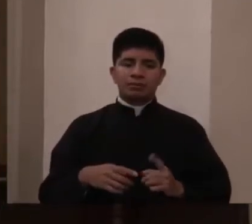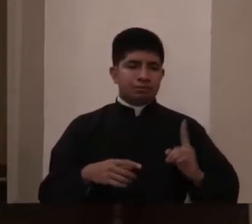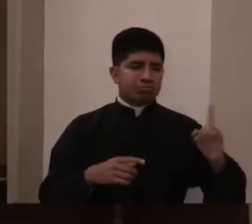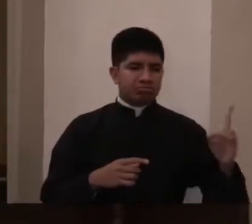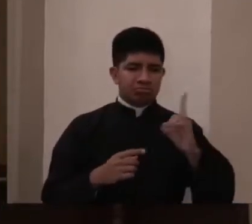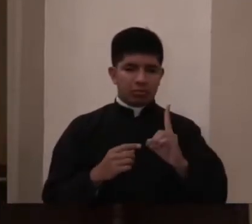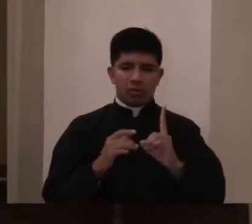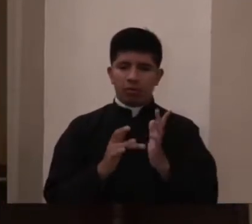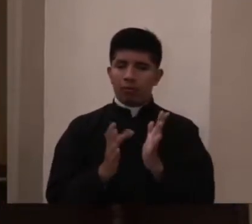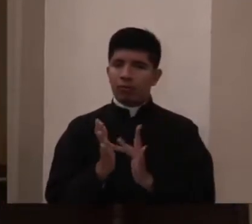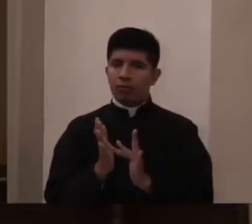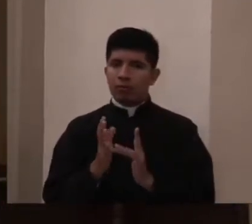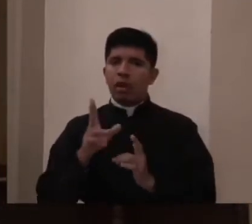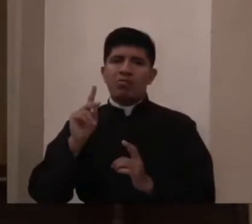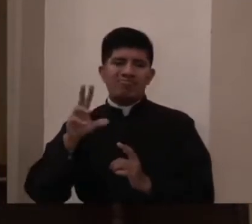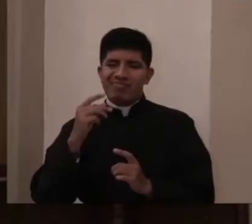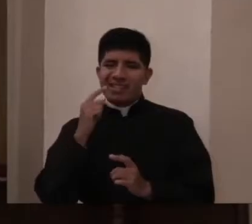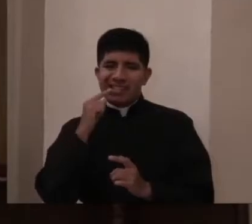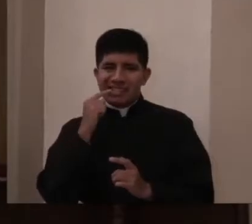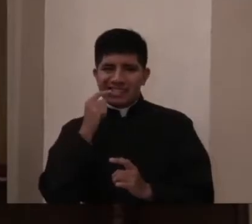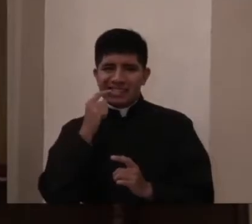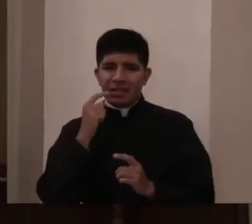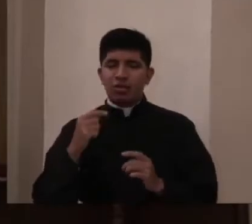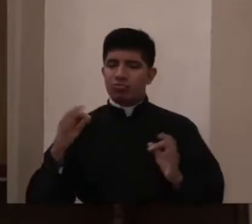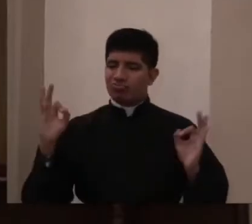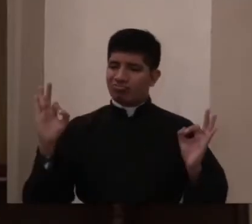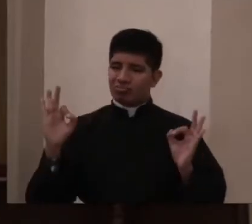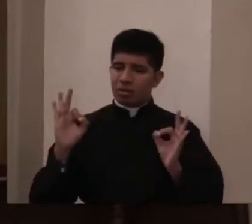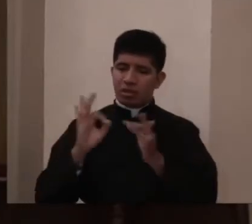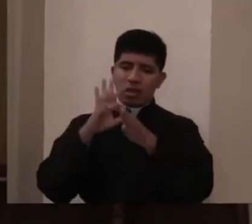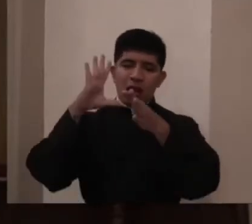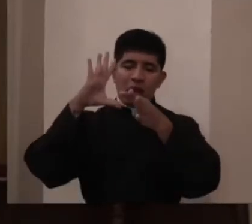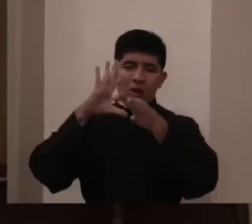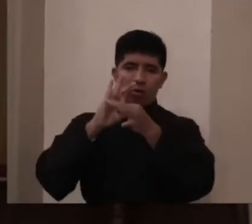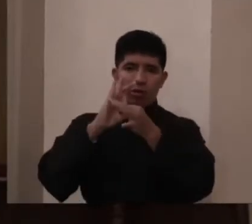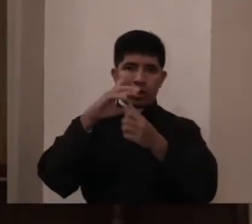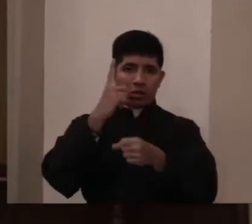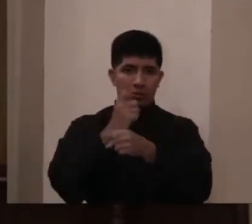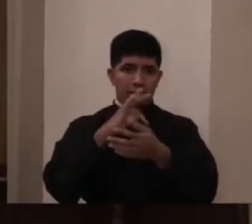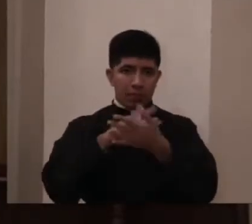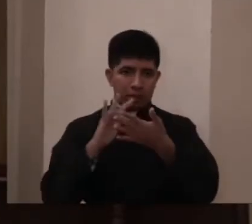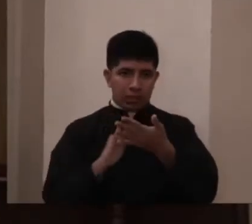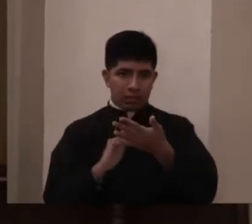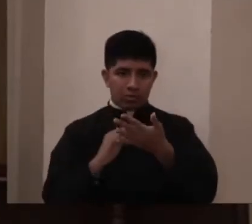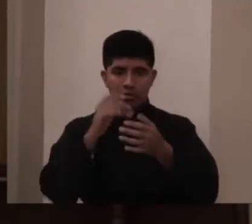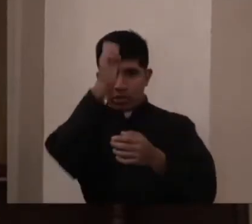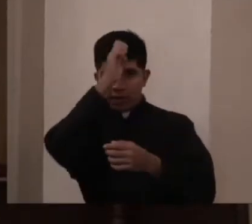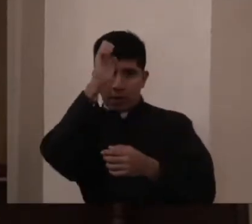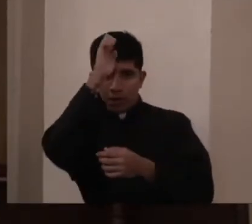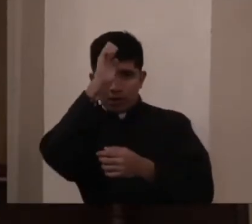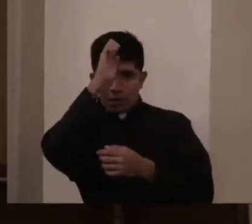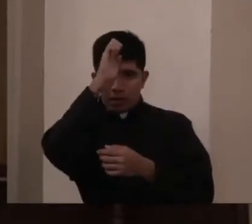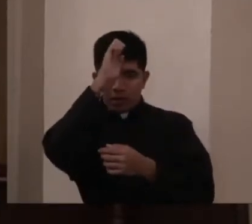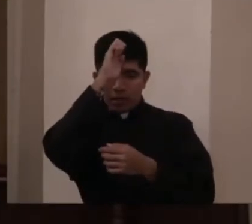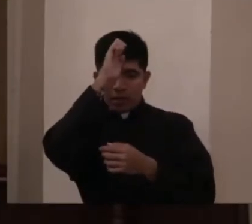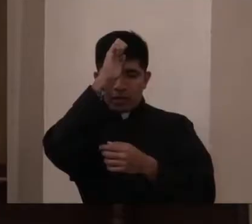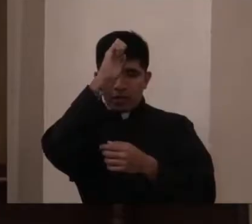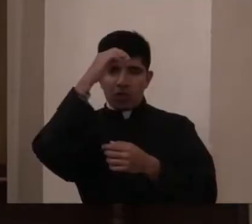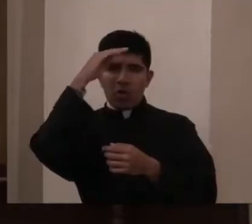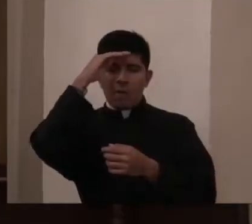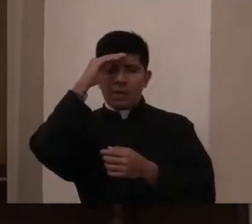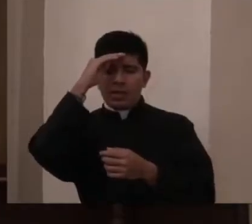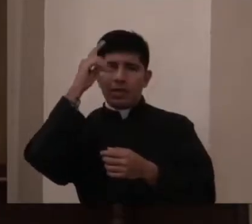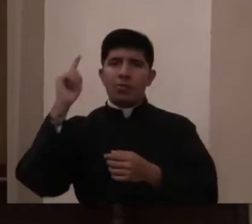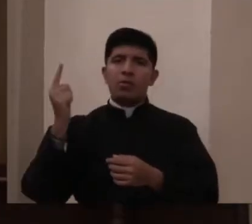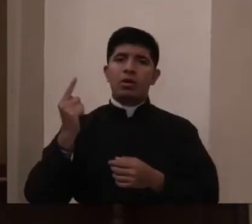que existe entre la primera y la tercera lectura siempre nos llevan a pensar, a concluir que